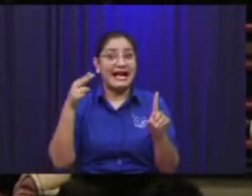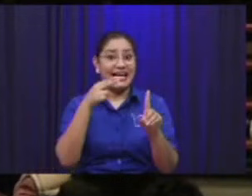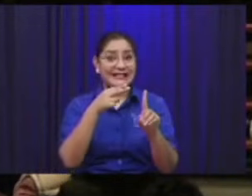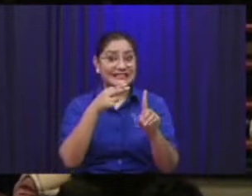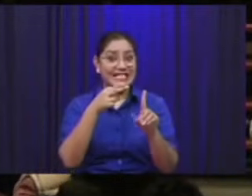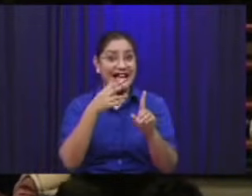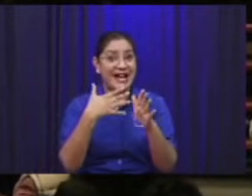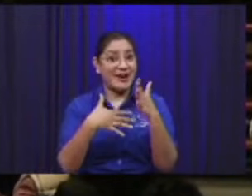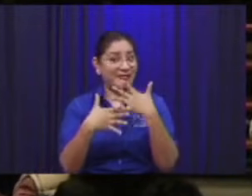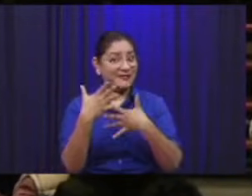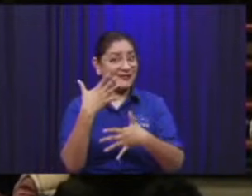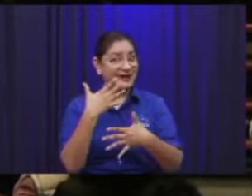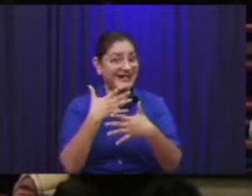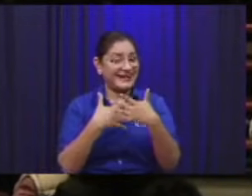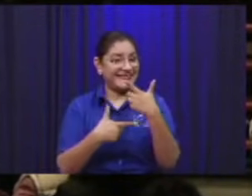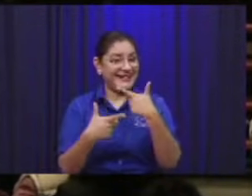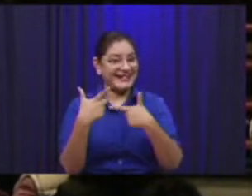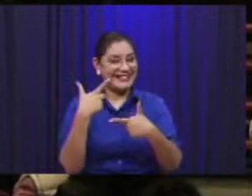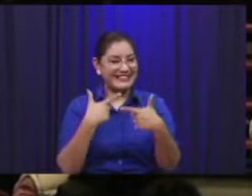de señas